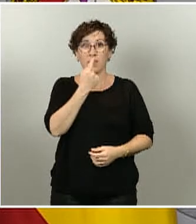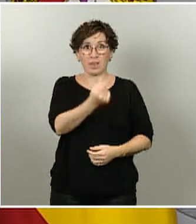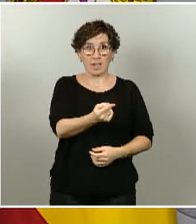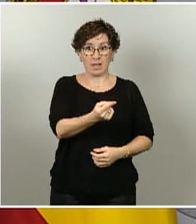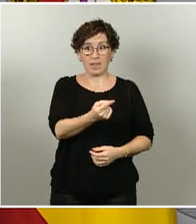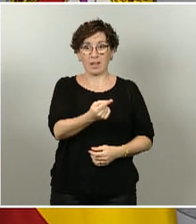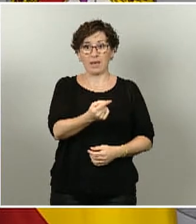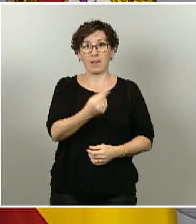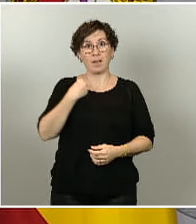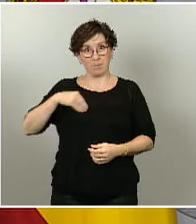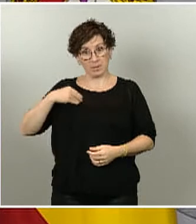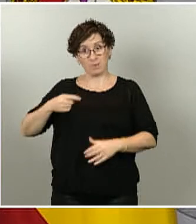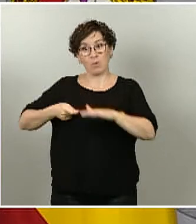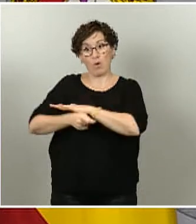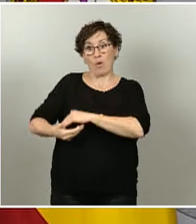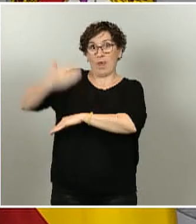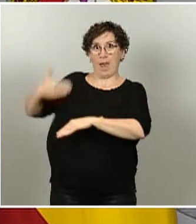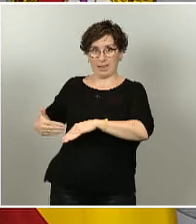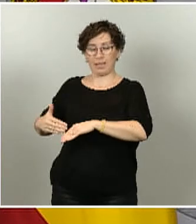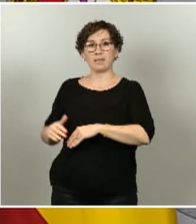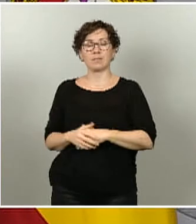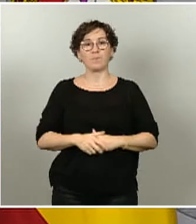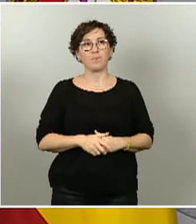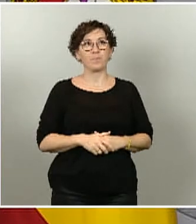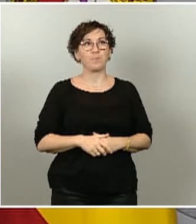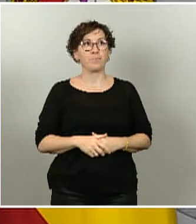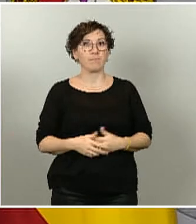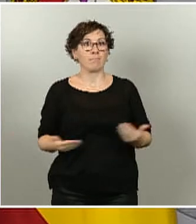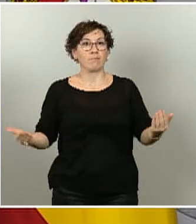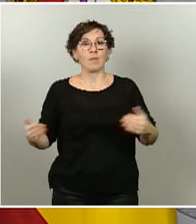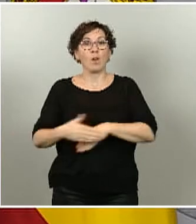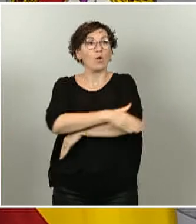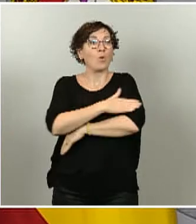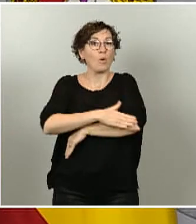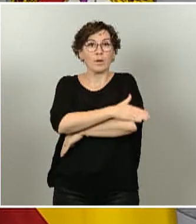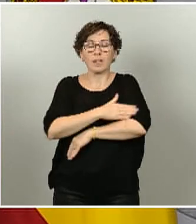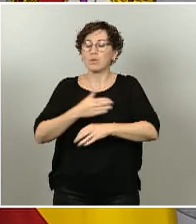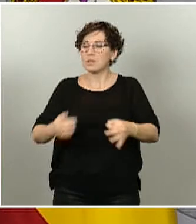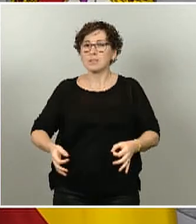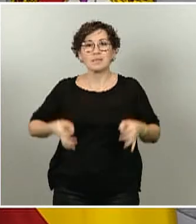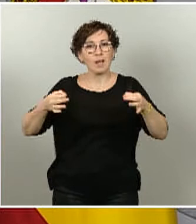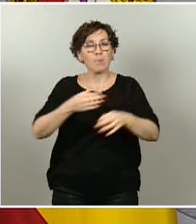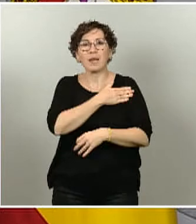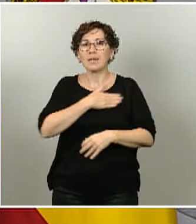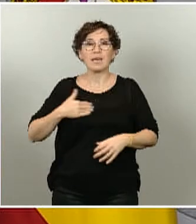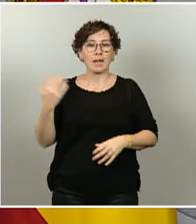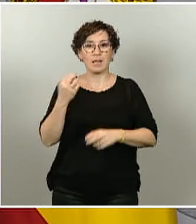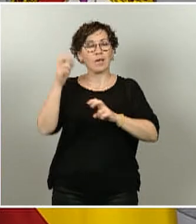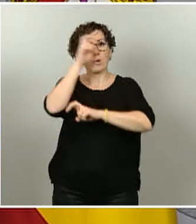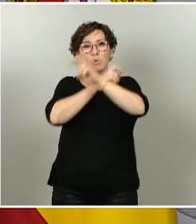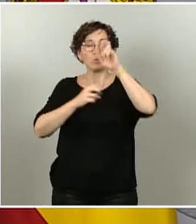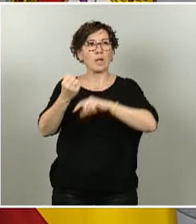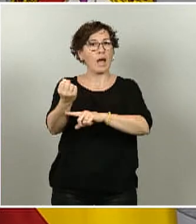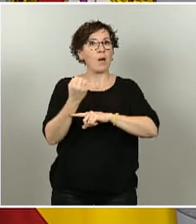alarma anterior. El Gobierno, como cualquier Gobierno, tiene siempre vocación de concitar los mayores apoyos y las mayores alianzas